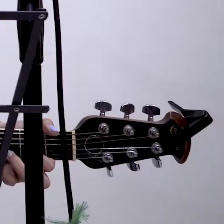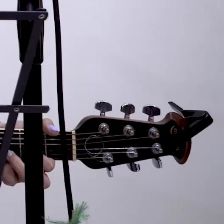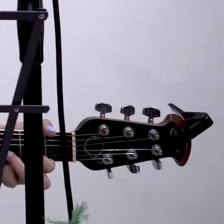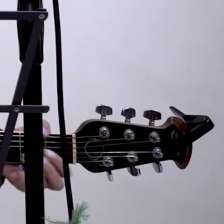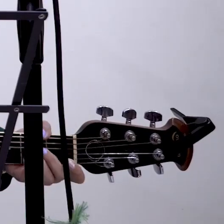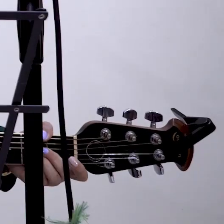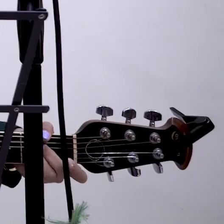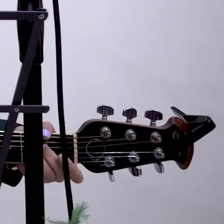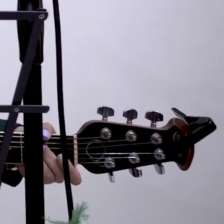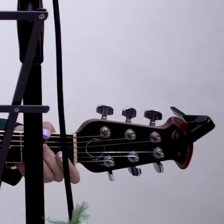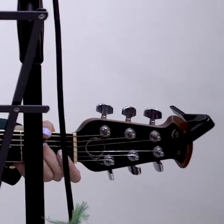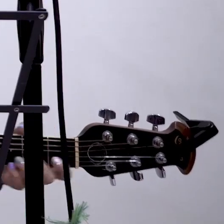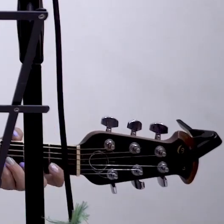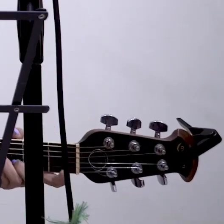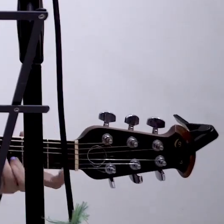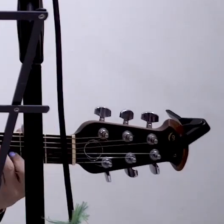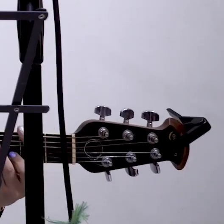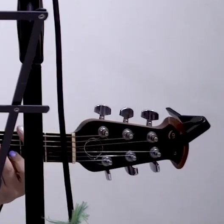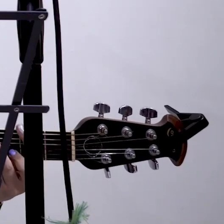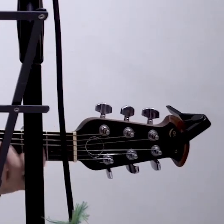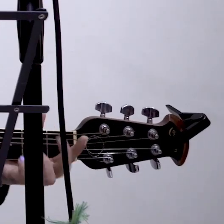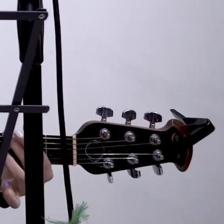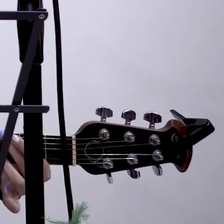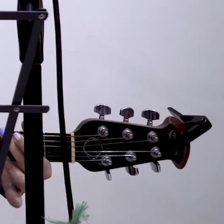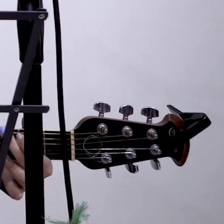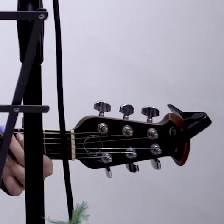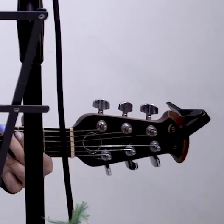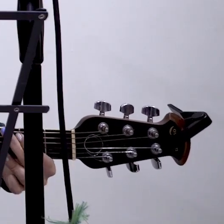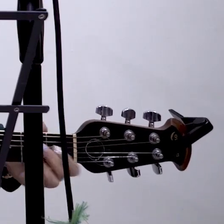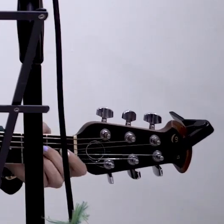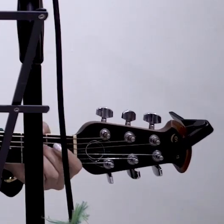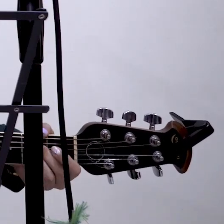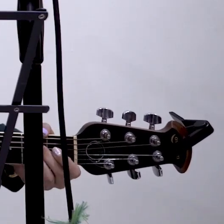Tú, Señor, eres bueno y